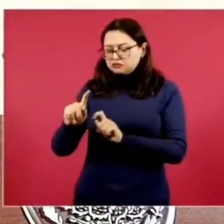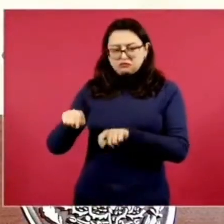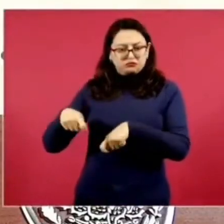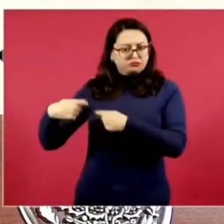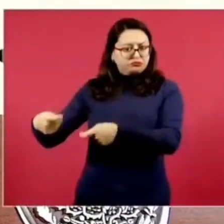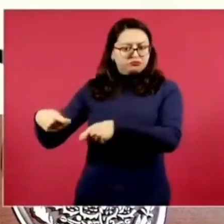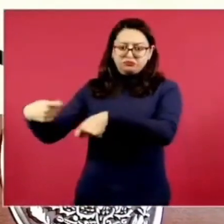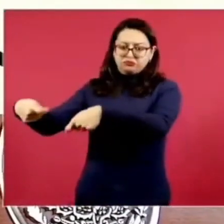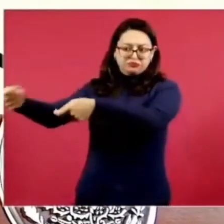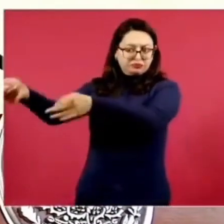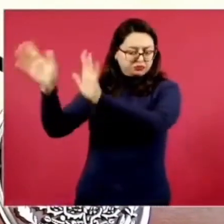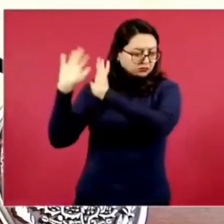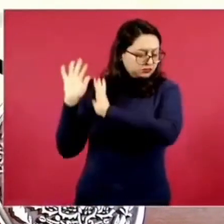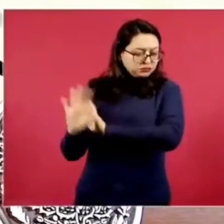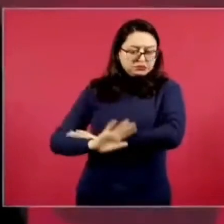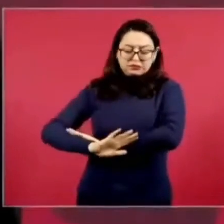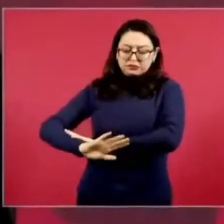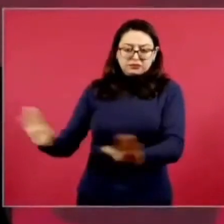ya